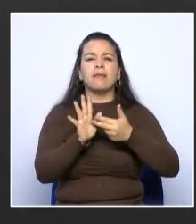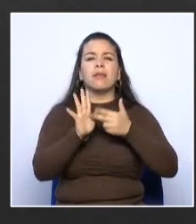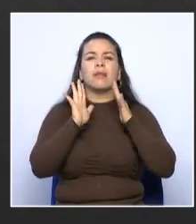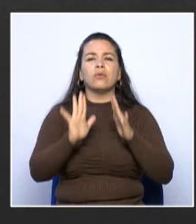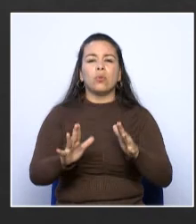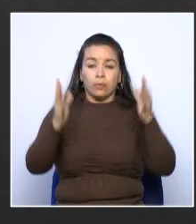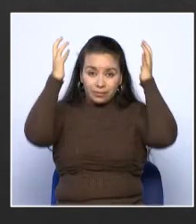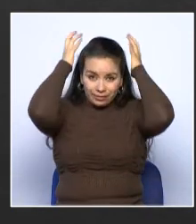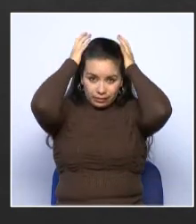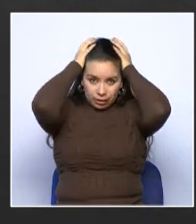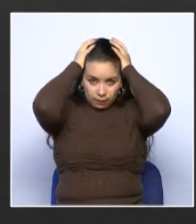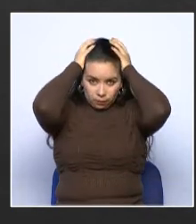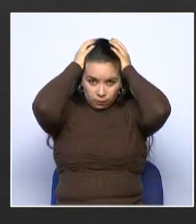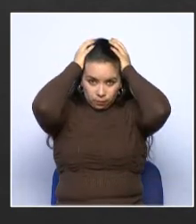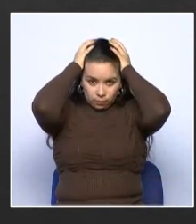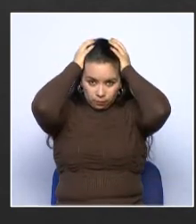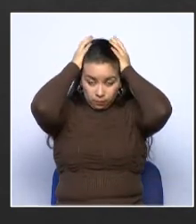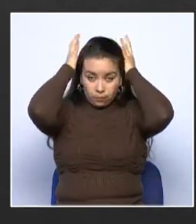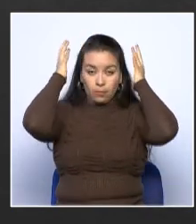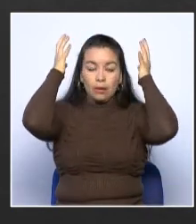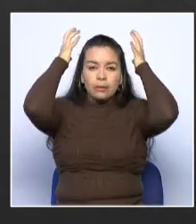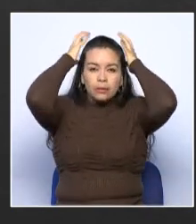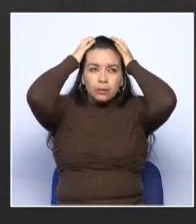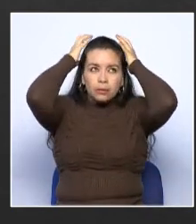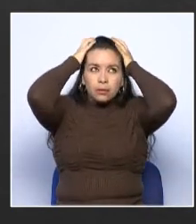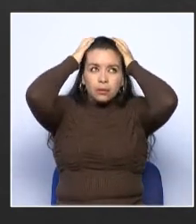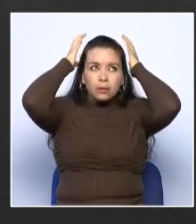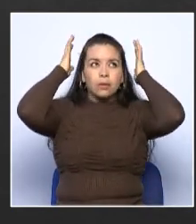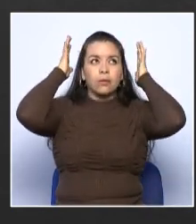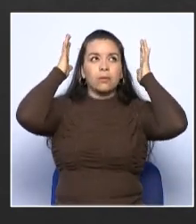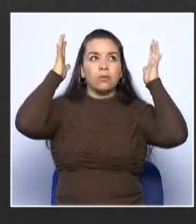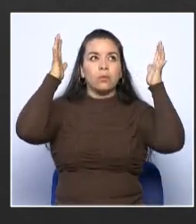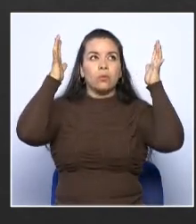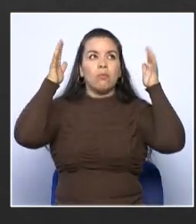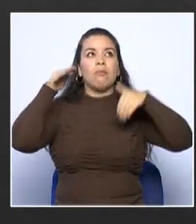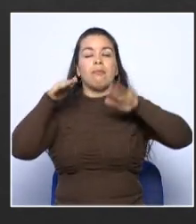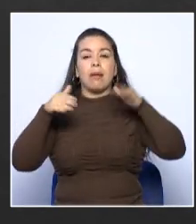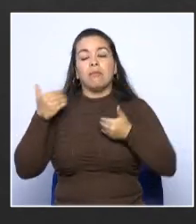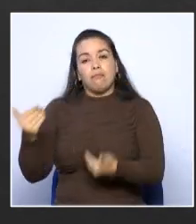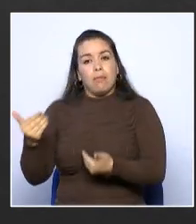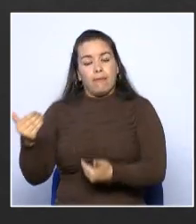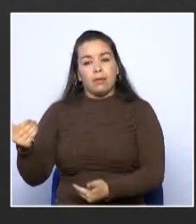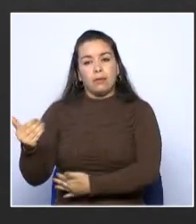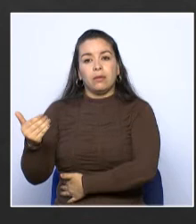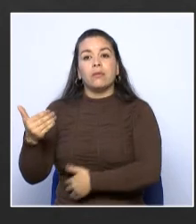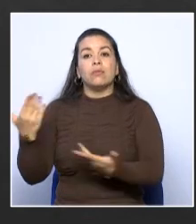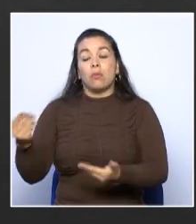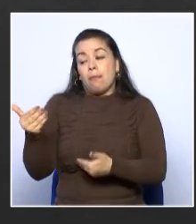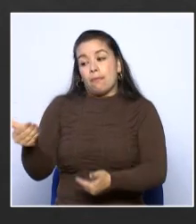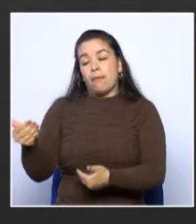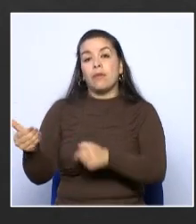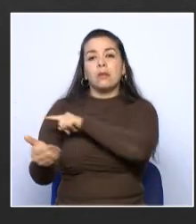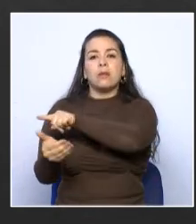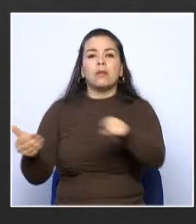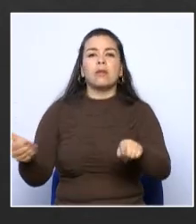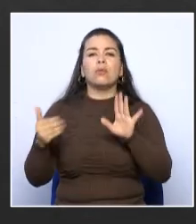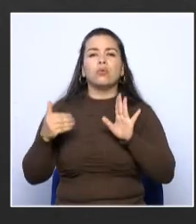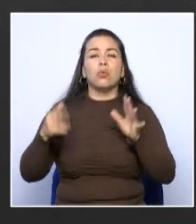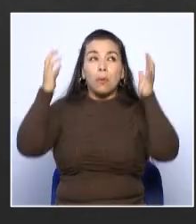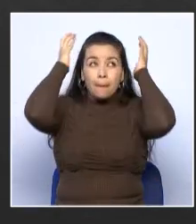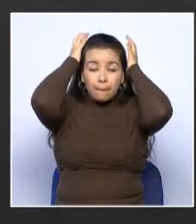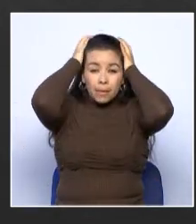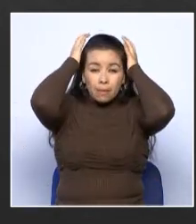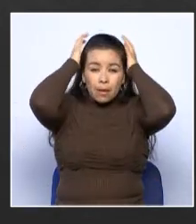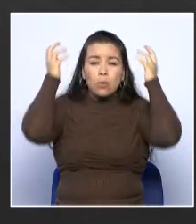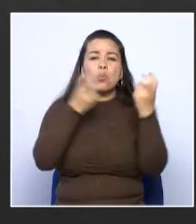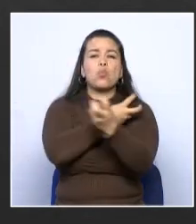el cerebro, ¿sí? El cerebro que se va a ver más que nada en los bebés, ¿sí? Porque los bebés tienen las fontanelas, que es cuando